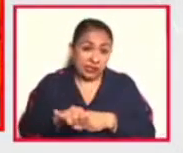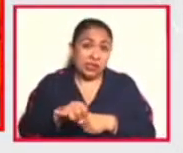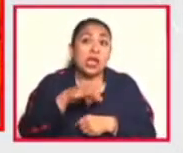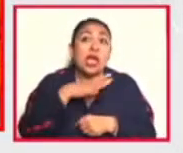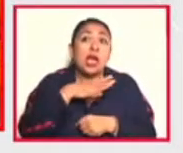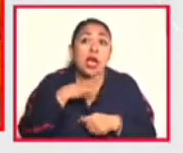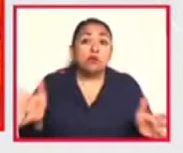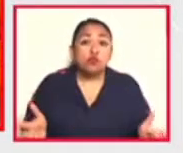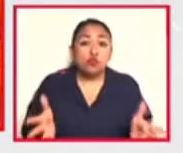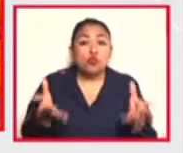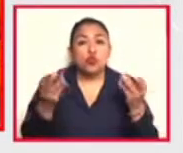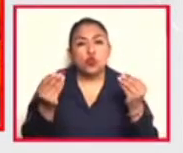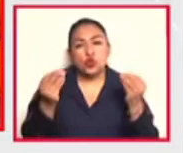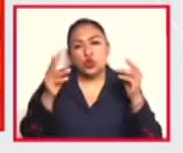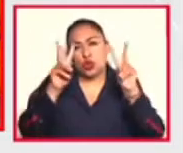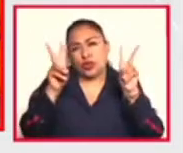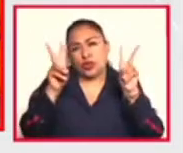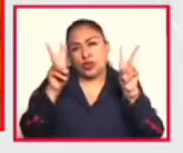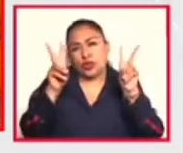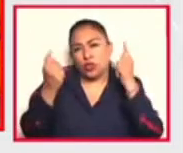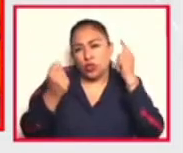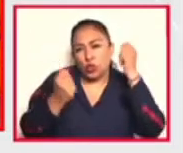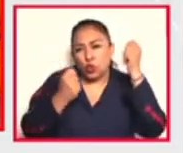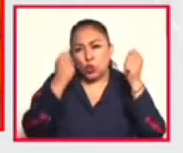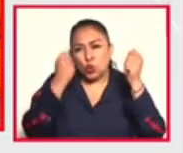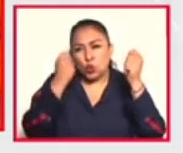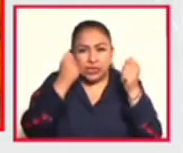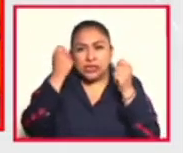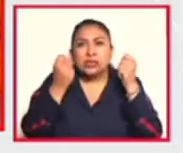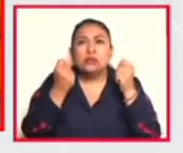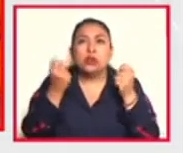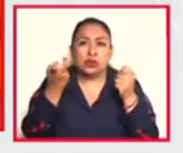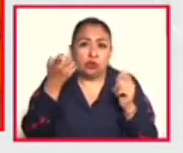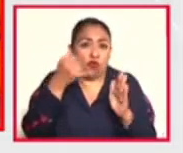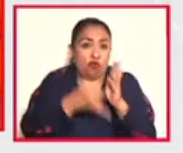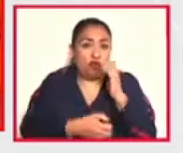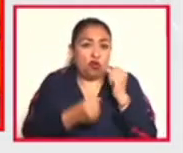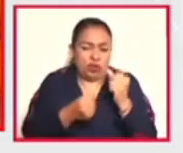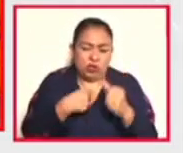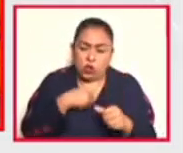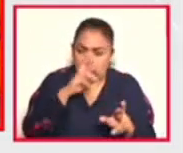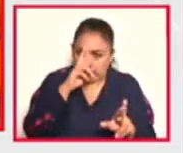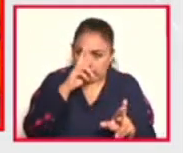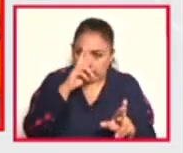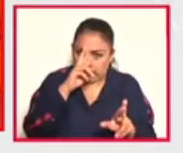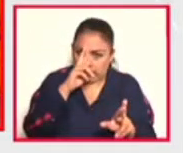es mucho más profundo, y lo digo con mucho respeto. Esto tiene que ver inclusive con un sincretismo que se dio